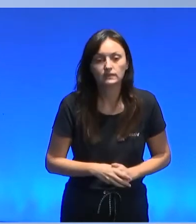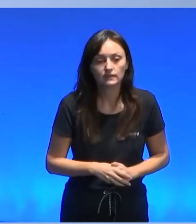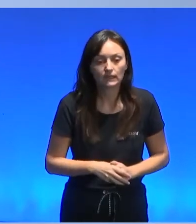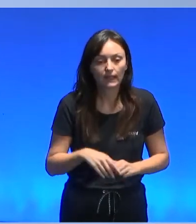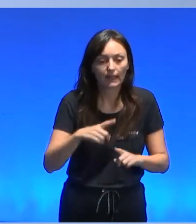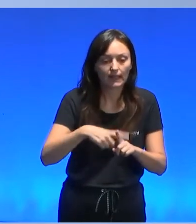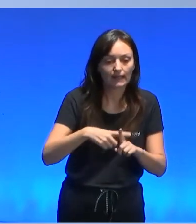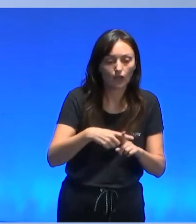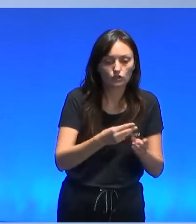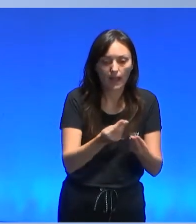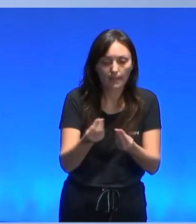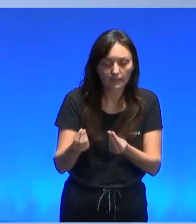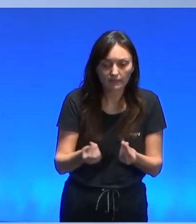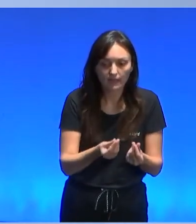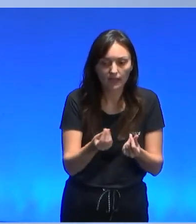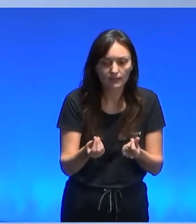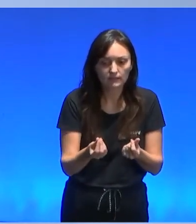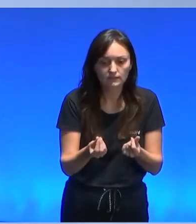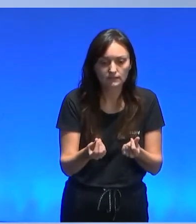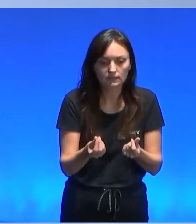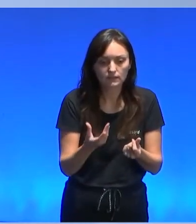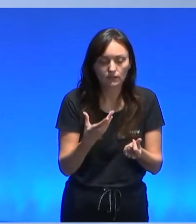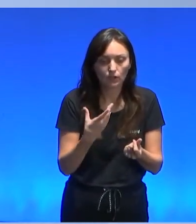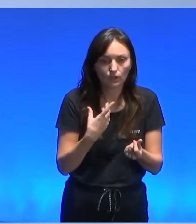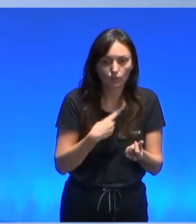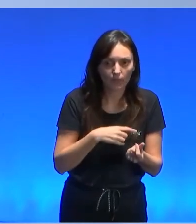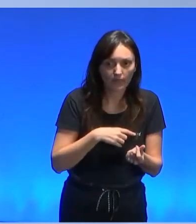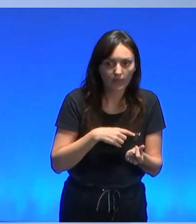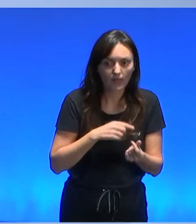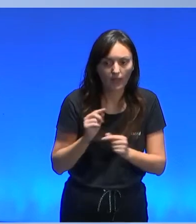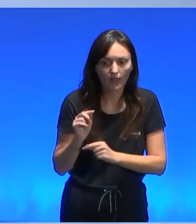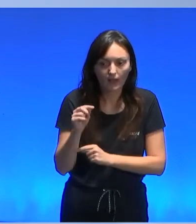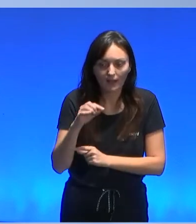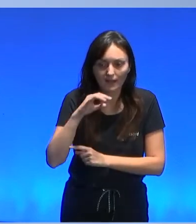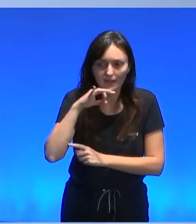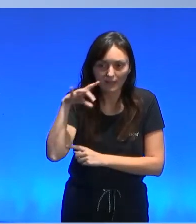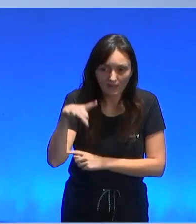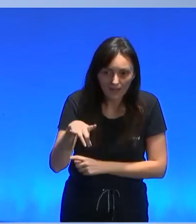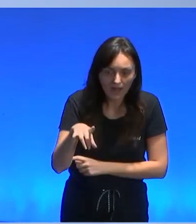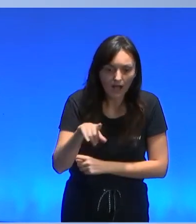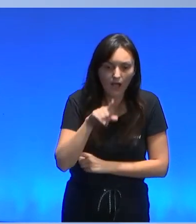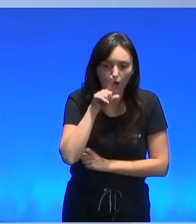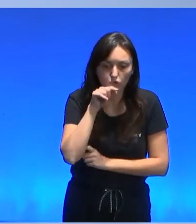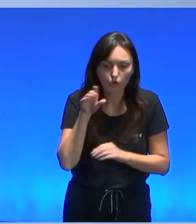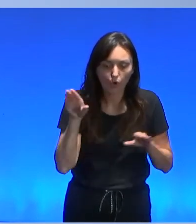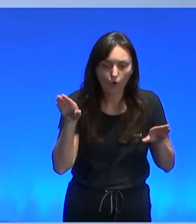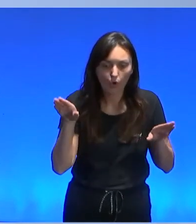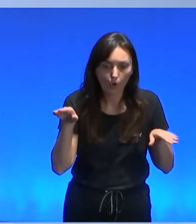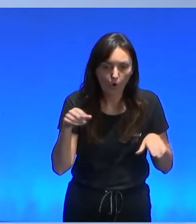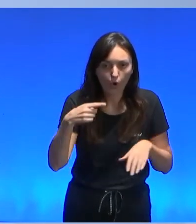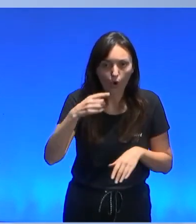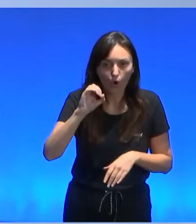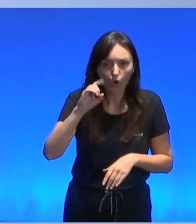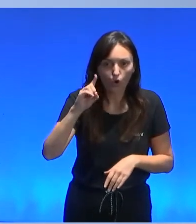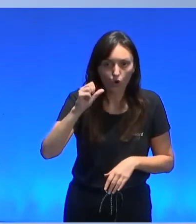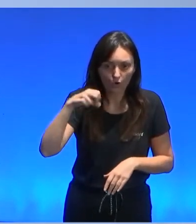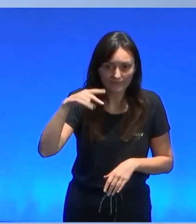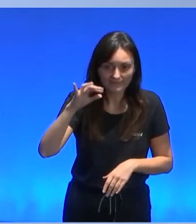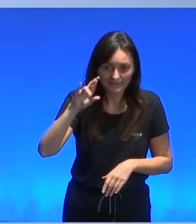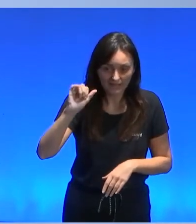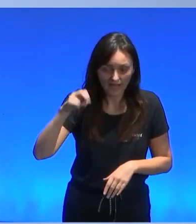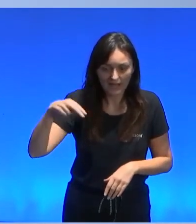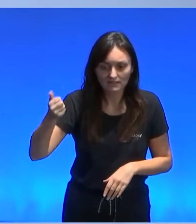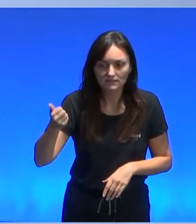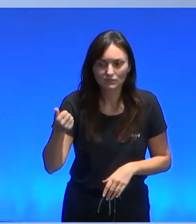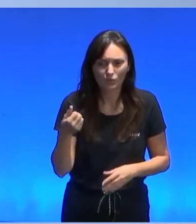indicadores ambientales, por ejemplo, son las luciérnagas o las golondrinas, y cuando el